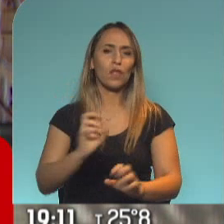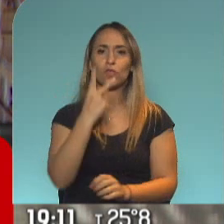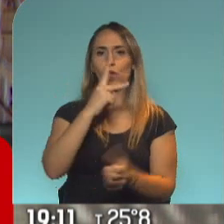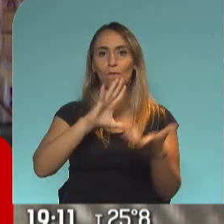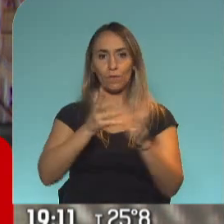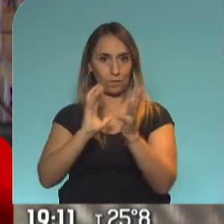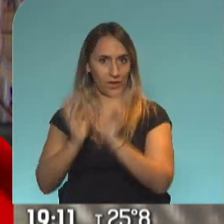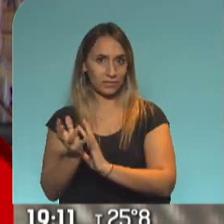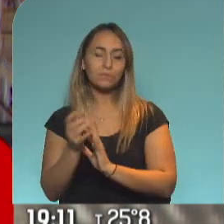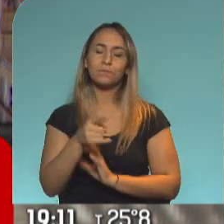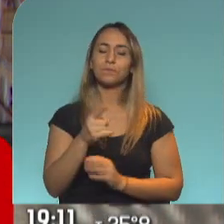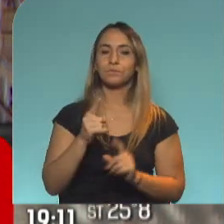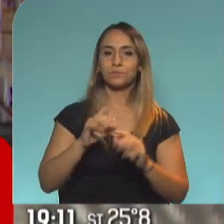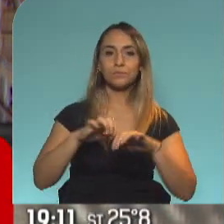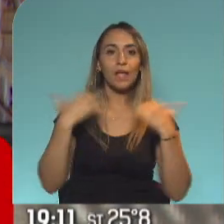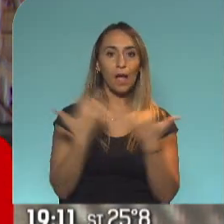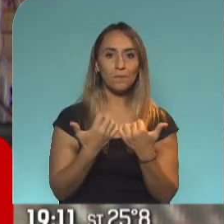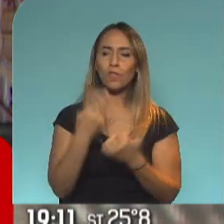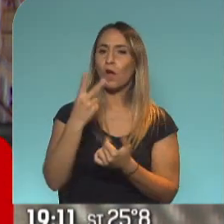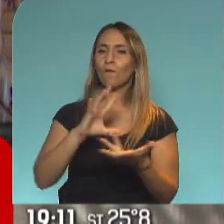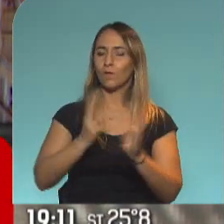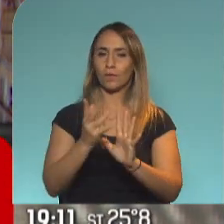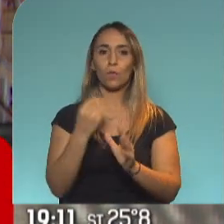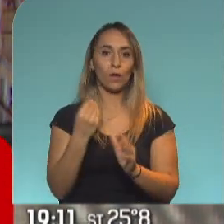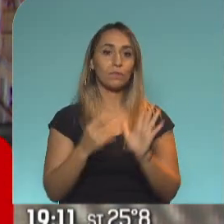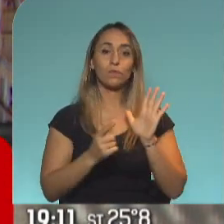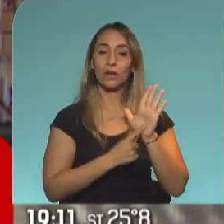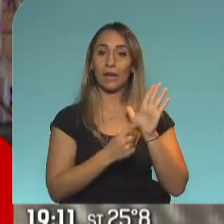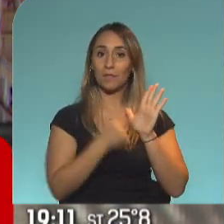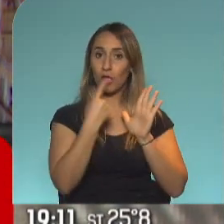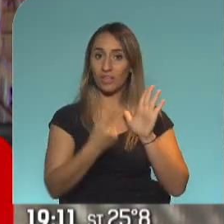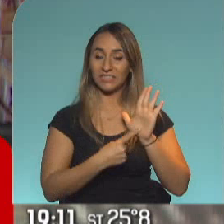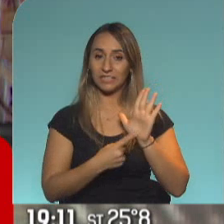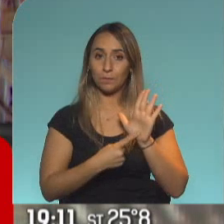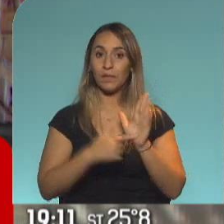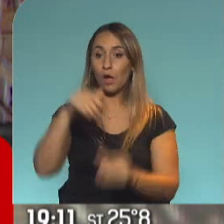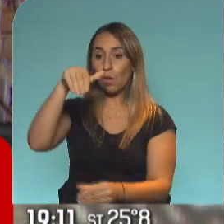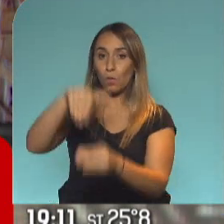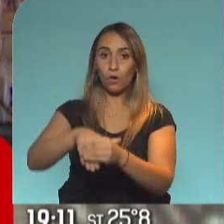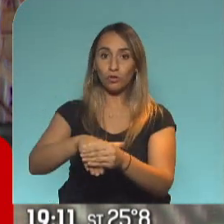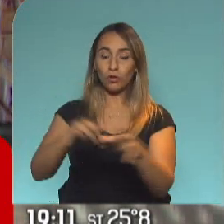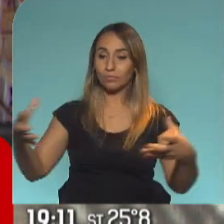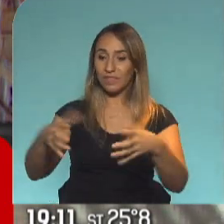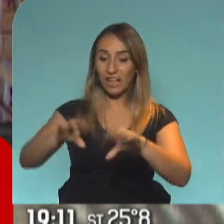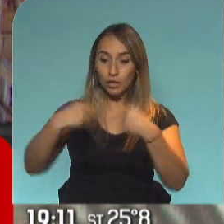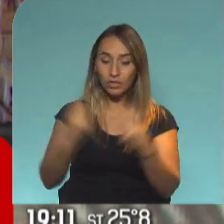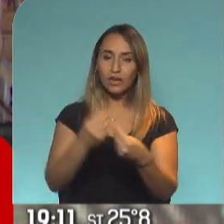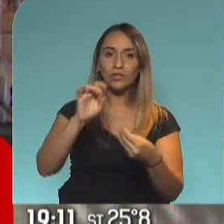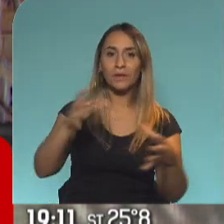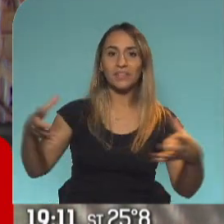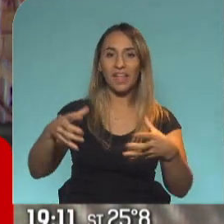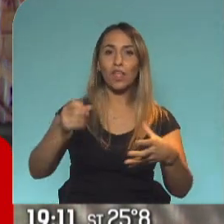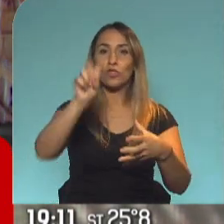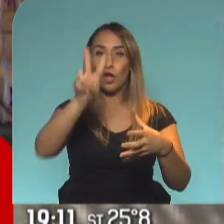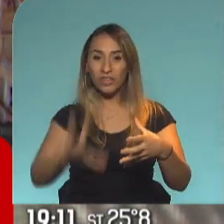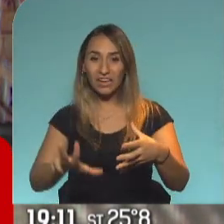tiene la Cámara de hacerlo. Una, que es la que indica su reglamento, que es con el voto de 2/3 del total de la Cámara, o sea,